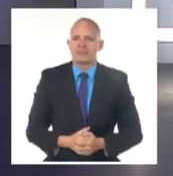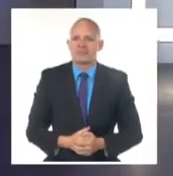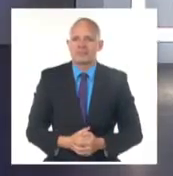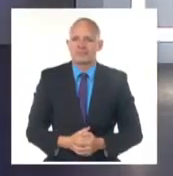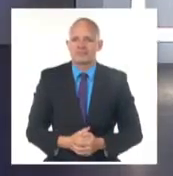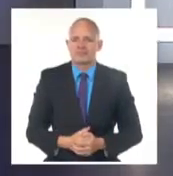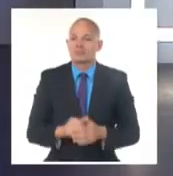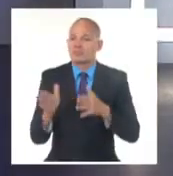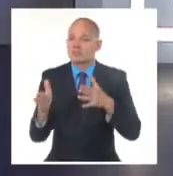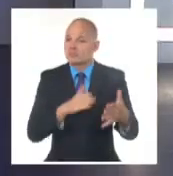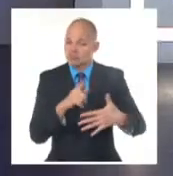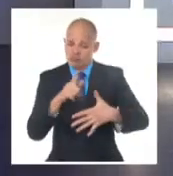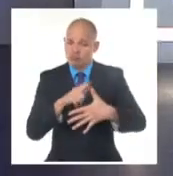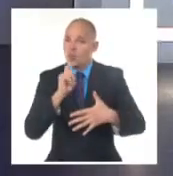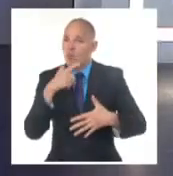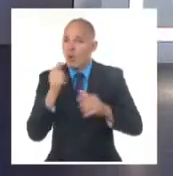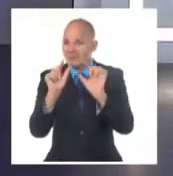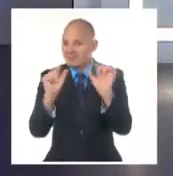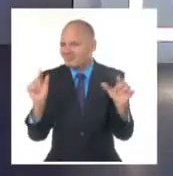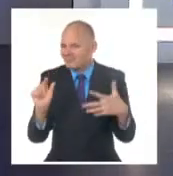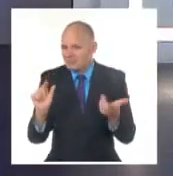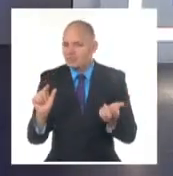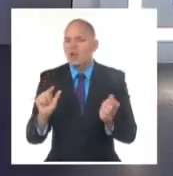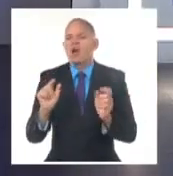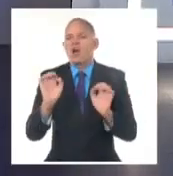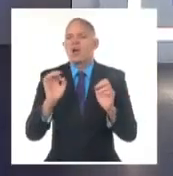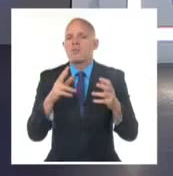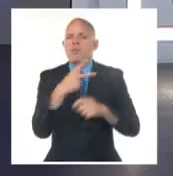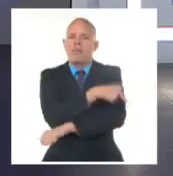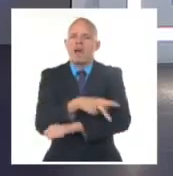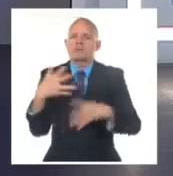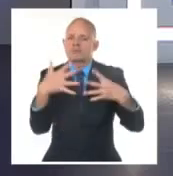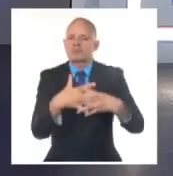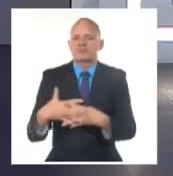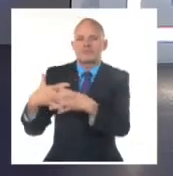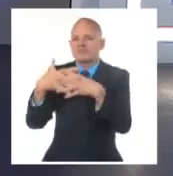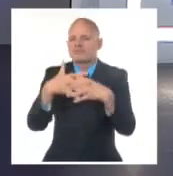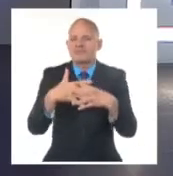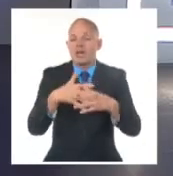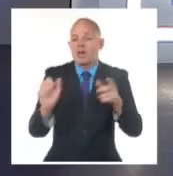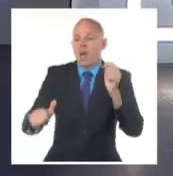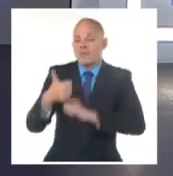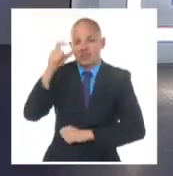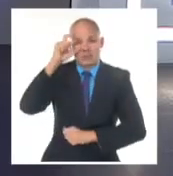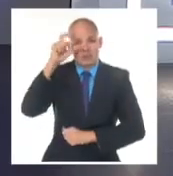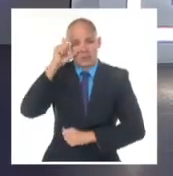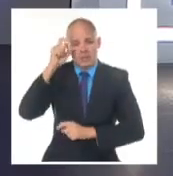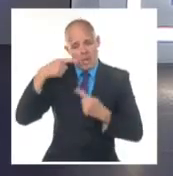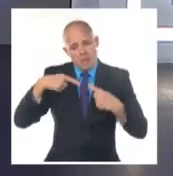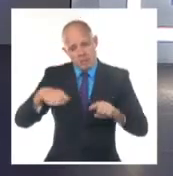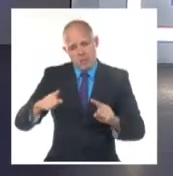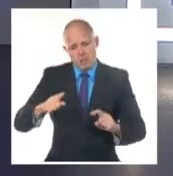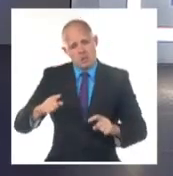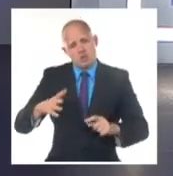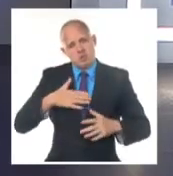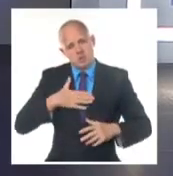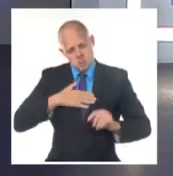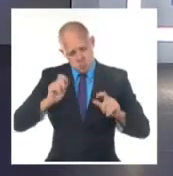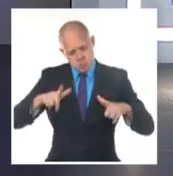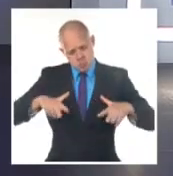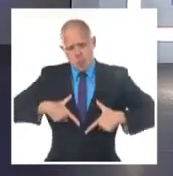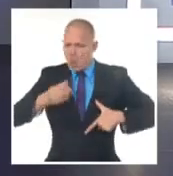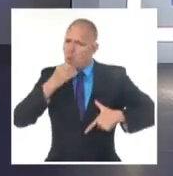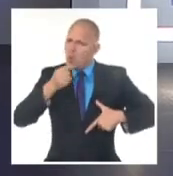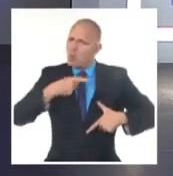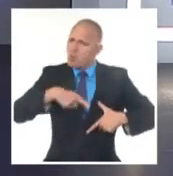Y en Estados Unidos, el presidente Joe Biden se ofreció como alternativa electoral para los votantes del Partido Republicano descontentos con la candidatura